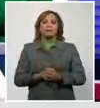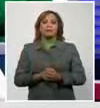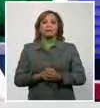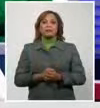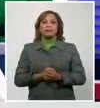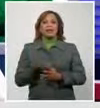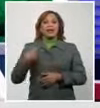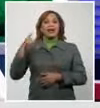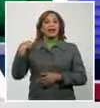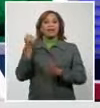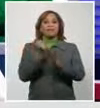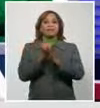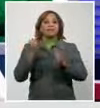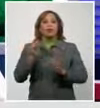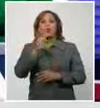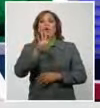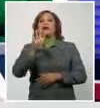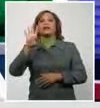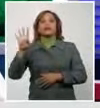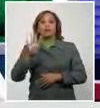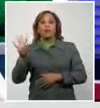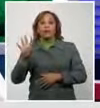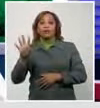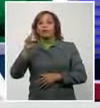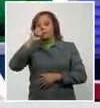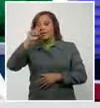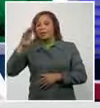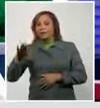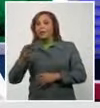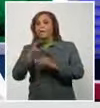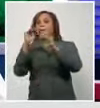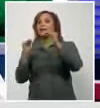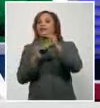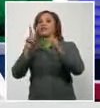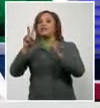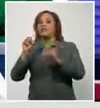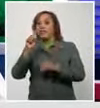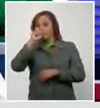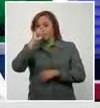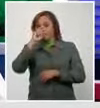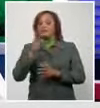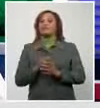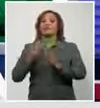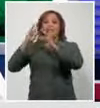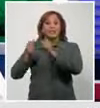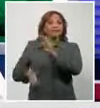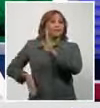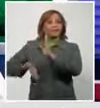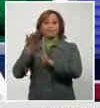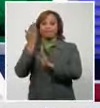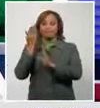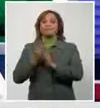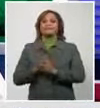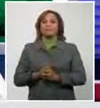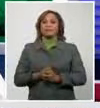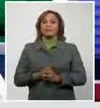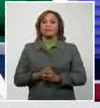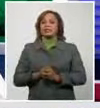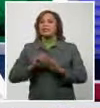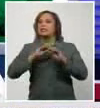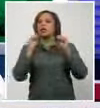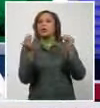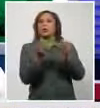ayer se diagnosticaron 44 niños menores de 20 años de edad, una cifra muy elevada. Ya se acumulan